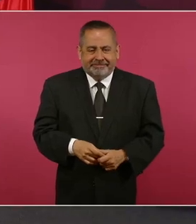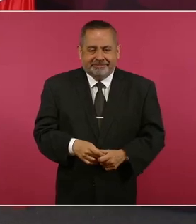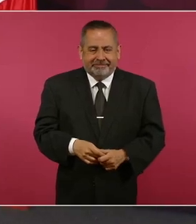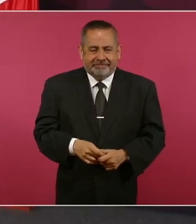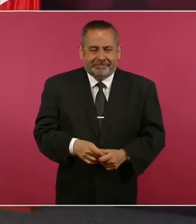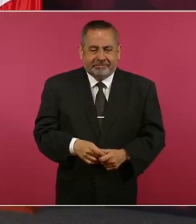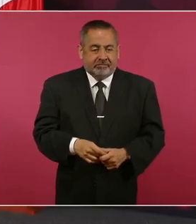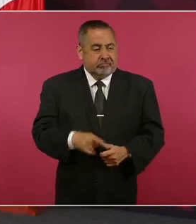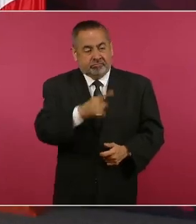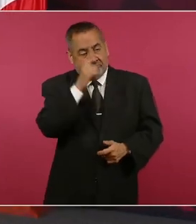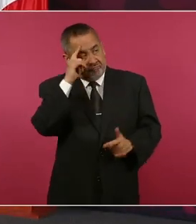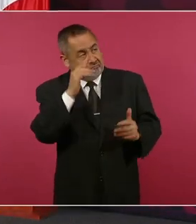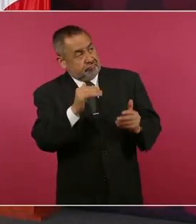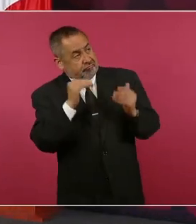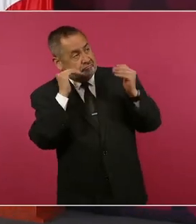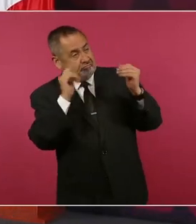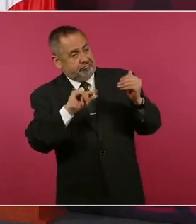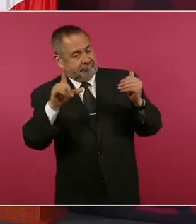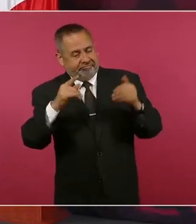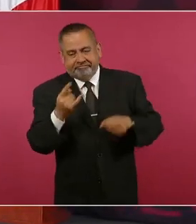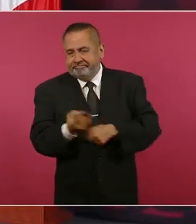de altos vuelos,